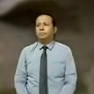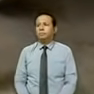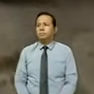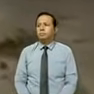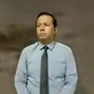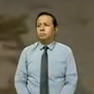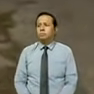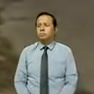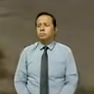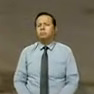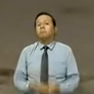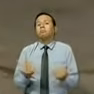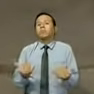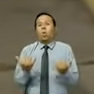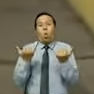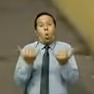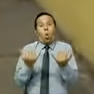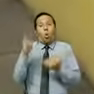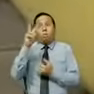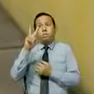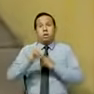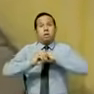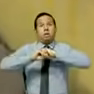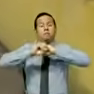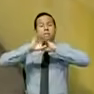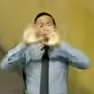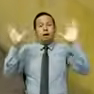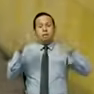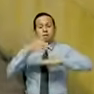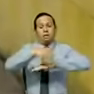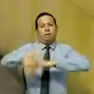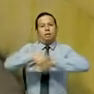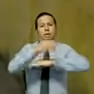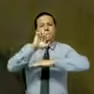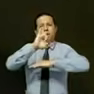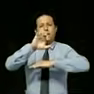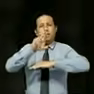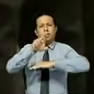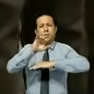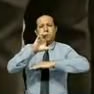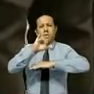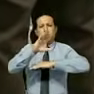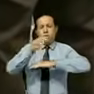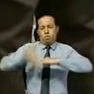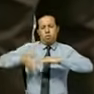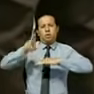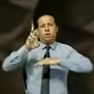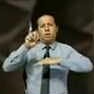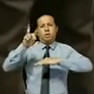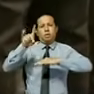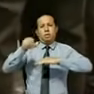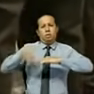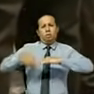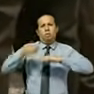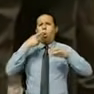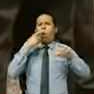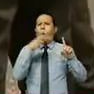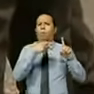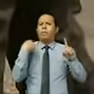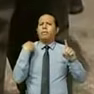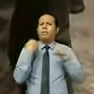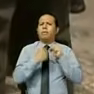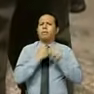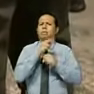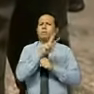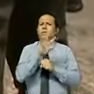El hecho se registró la mañana de este viernes en la avenida del Ejército y Gómez Rendón. Según versiones preliminares, el hombre de 34 años de